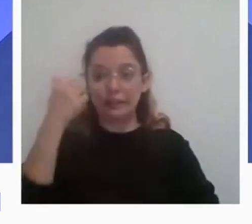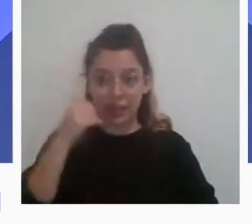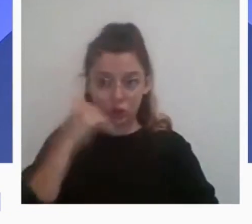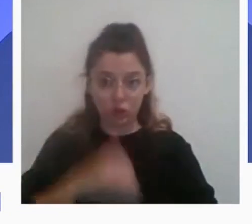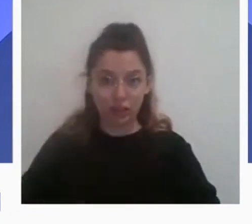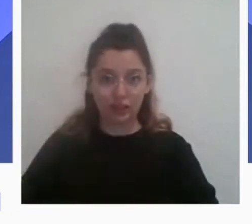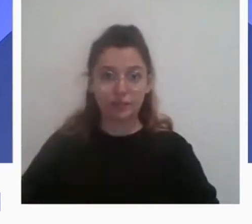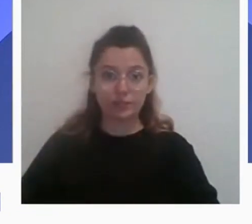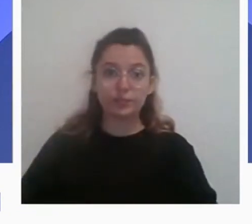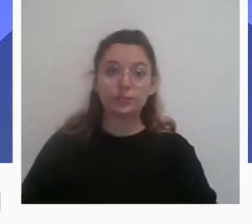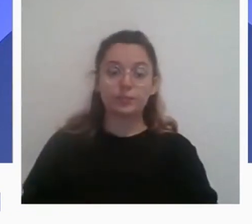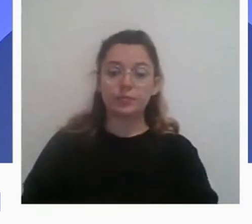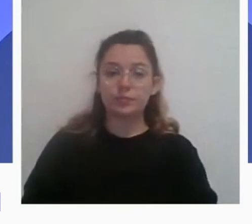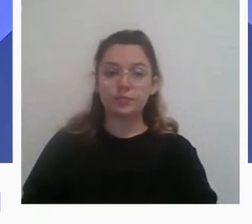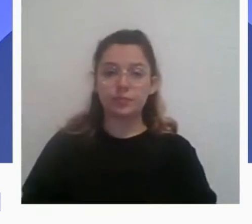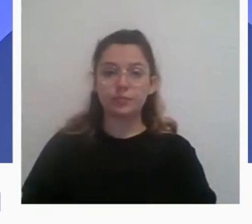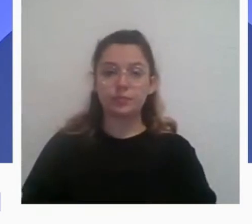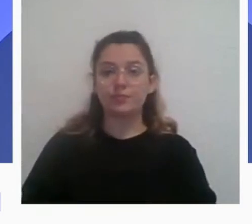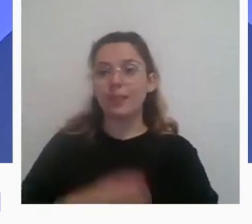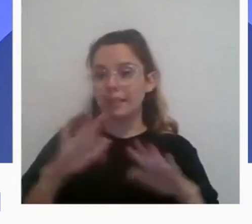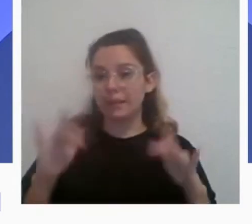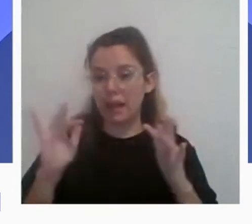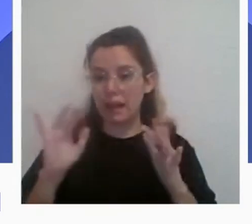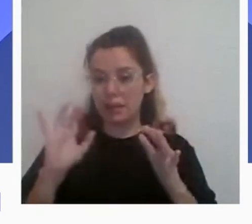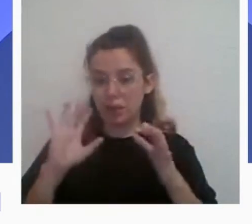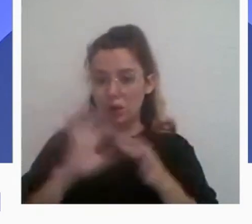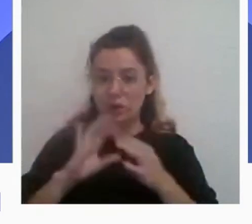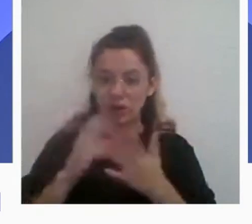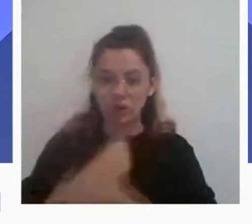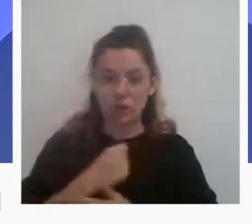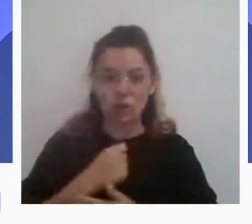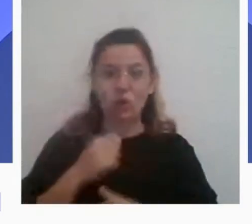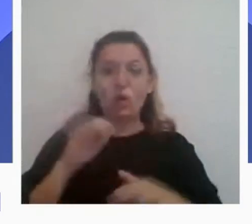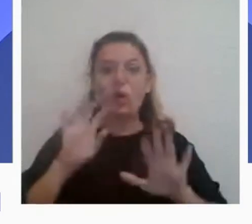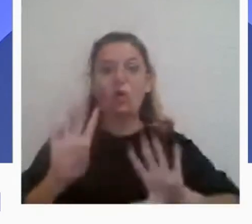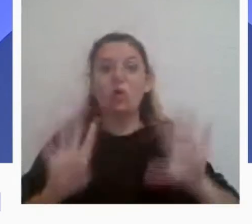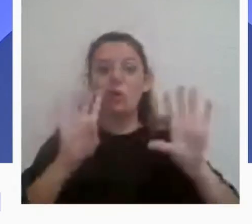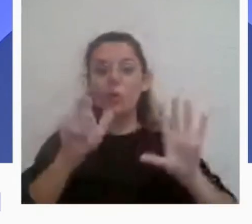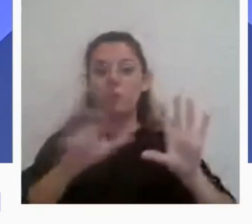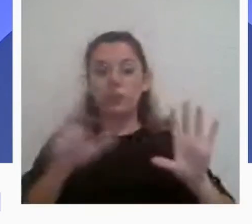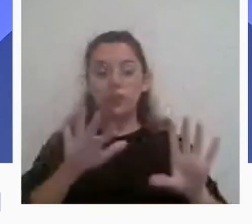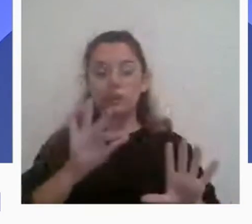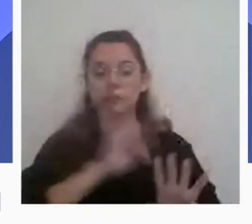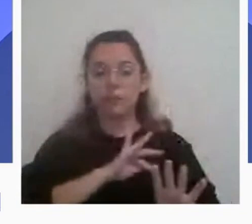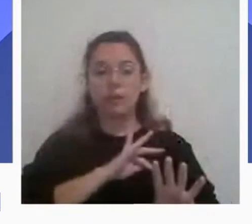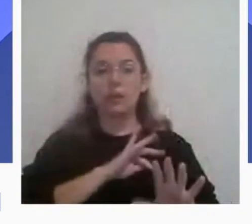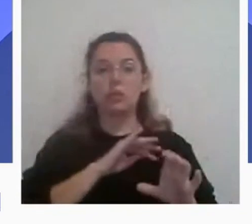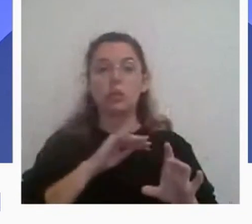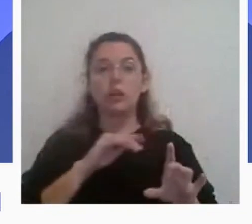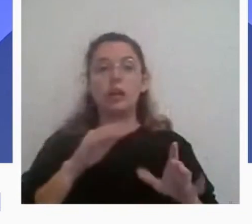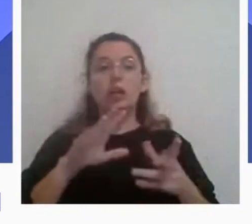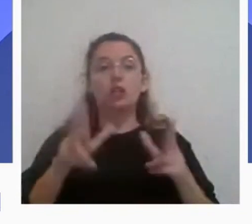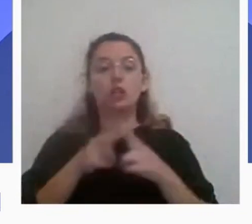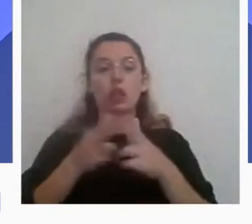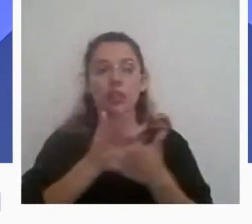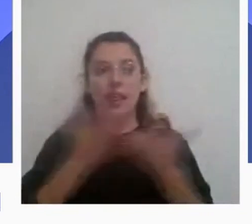Cuna, si es que al final todo se conecta. 9 premiados absolutamente extraordinarios que trabajan para transformar la sociedad a través